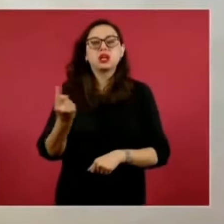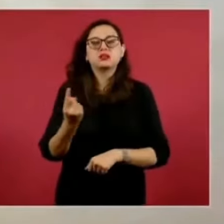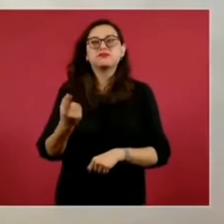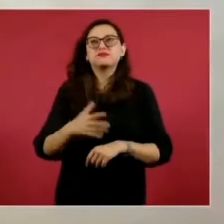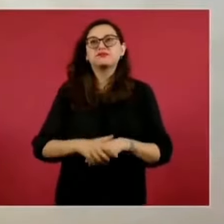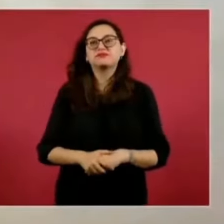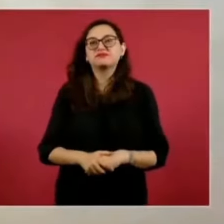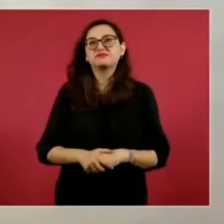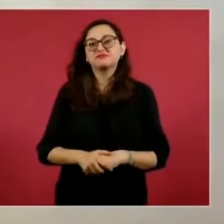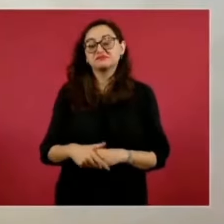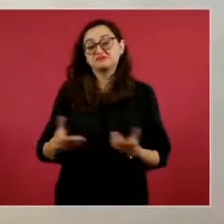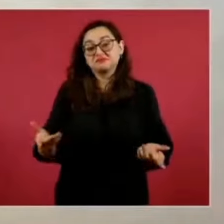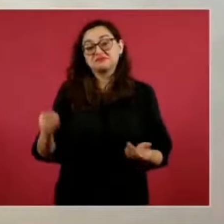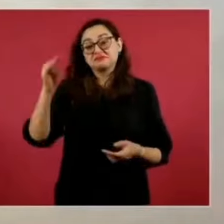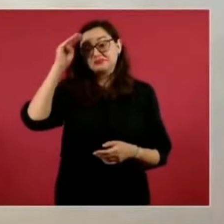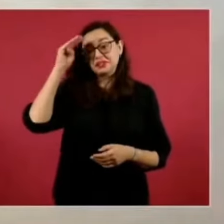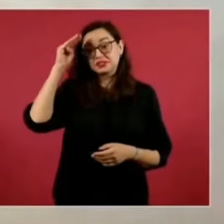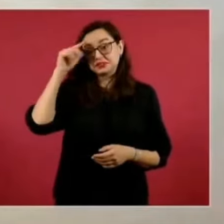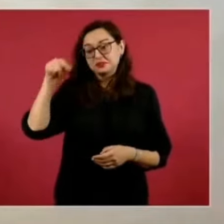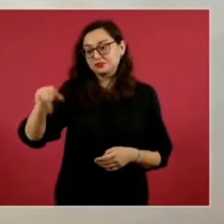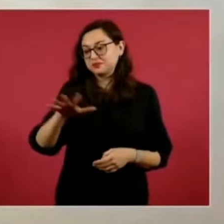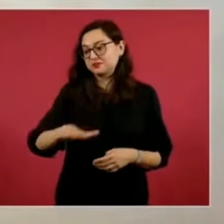a del